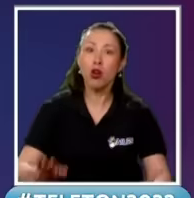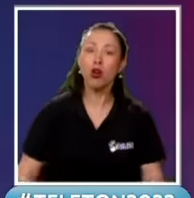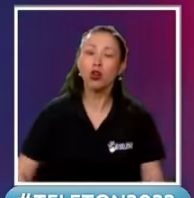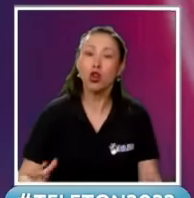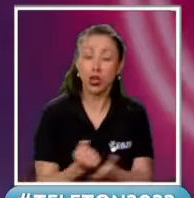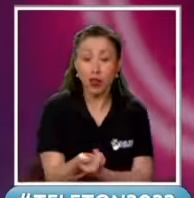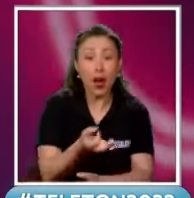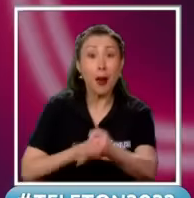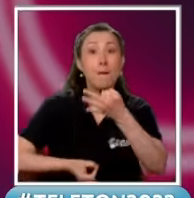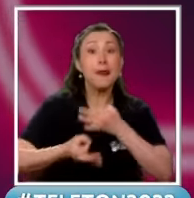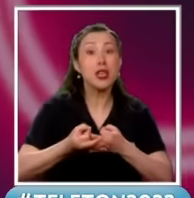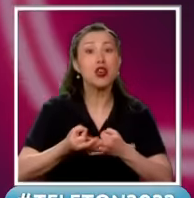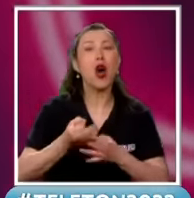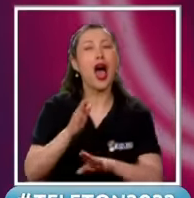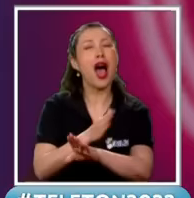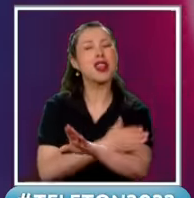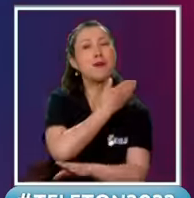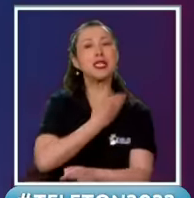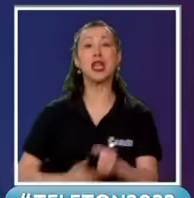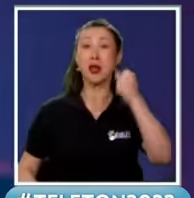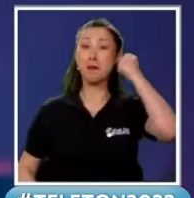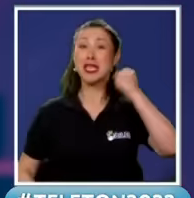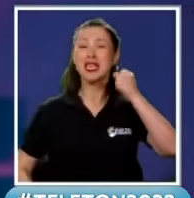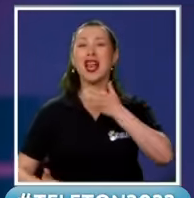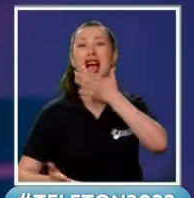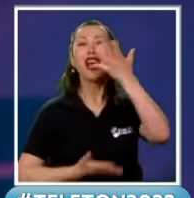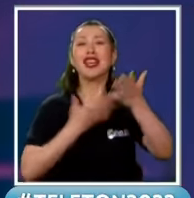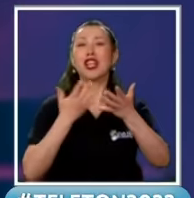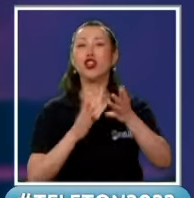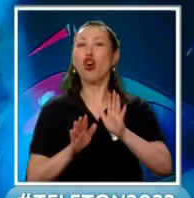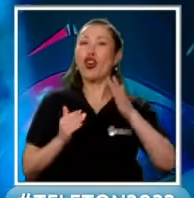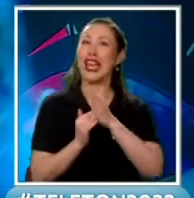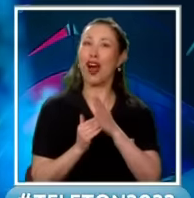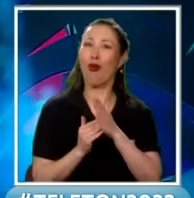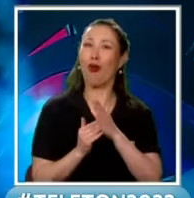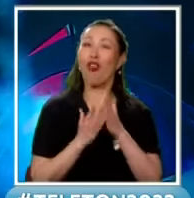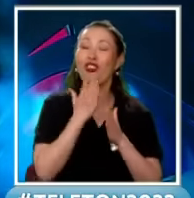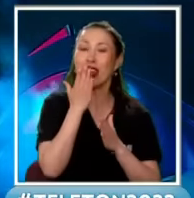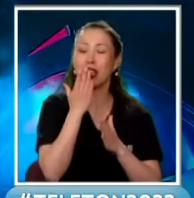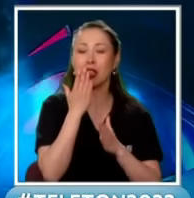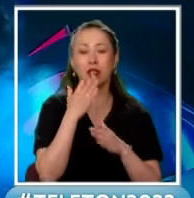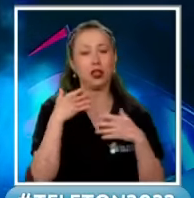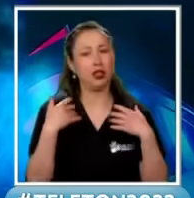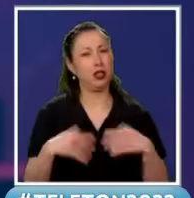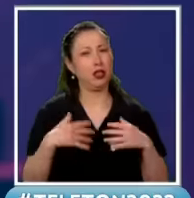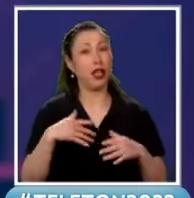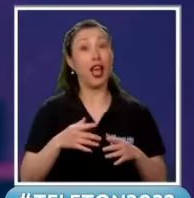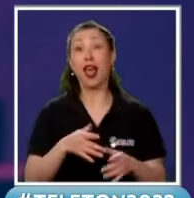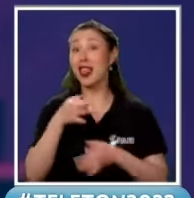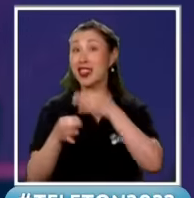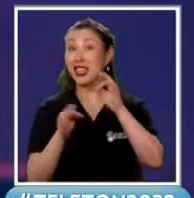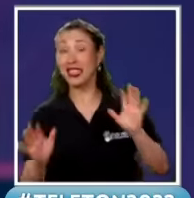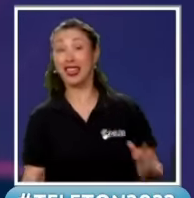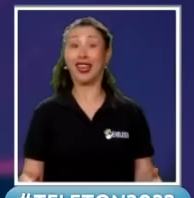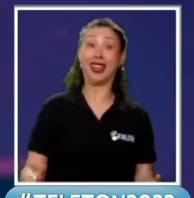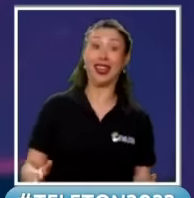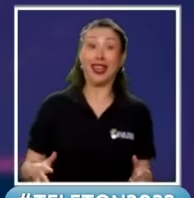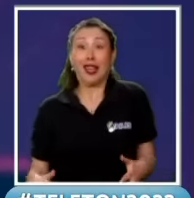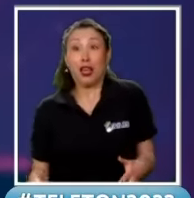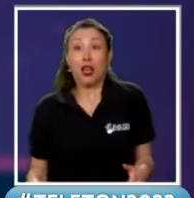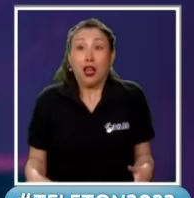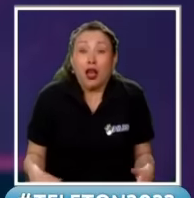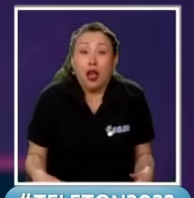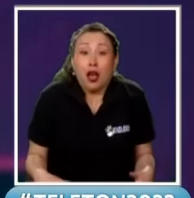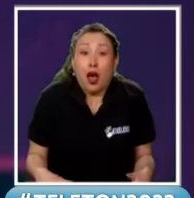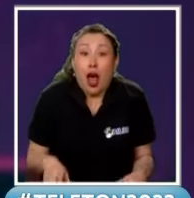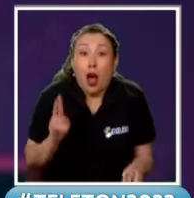Me dijo que hiciera Piñera cantando la canción del congelado. No te quiero ni decir lo que